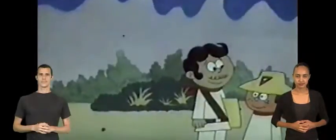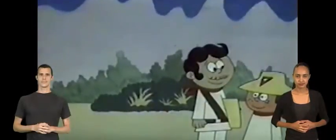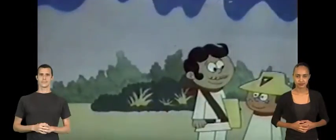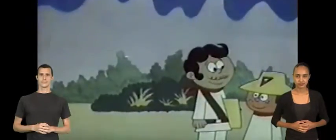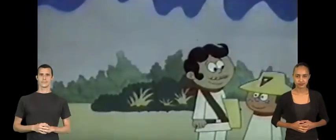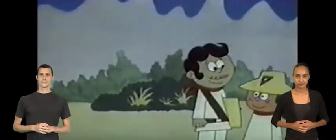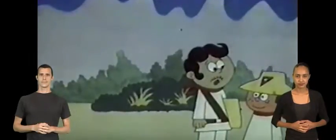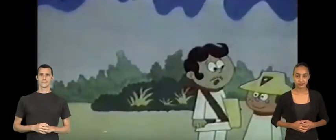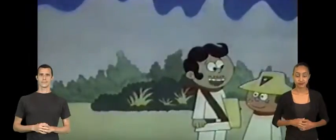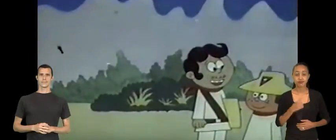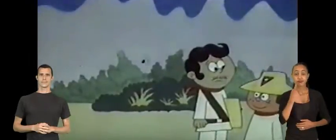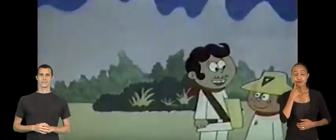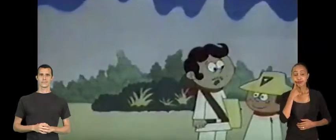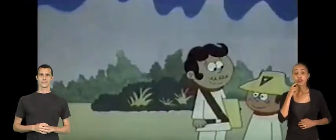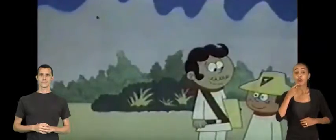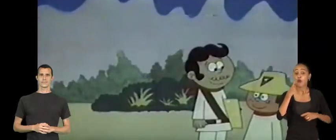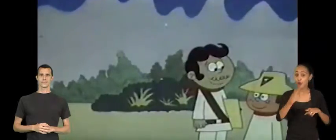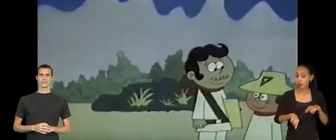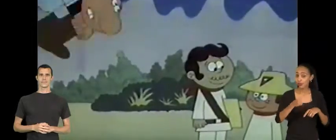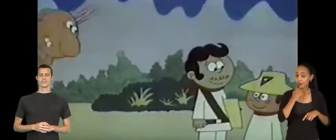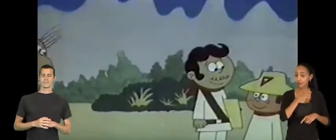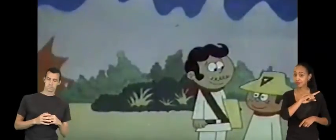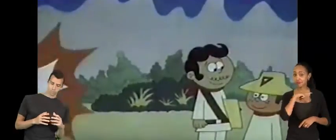Bueno, otro para la colección.